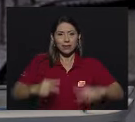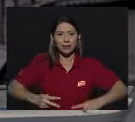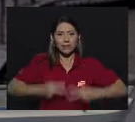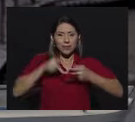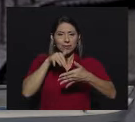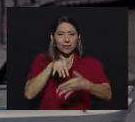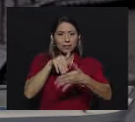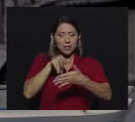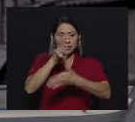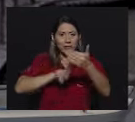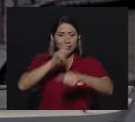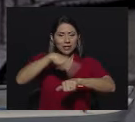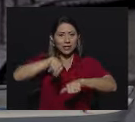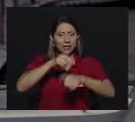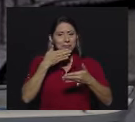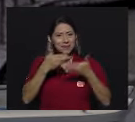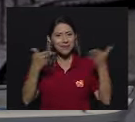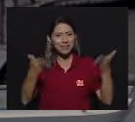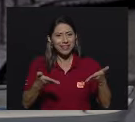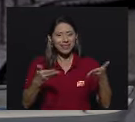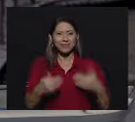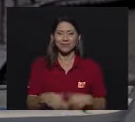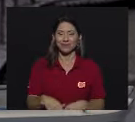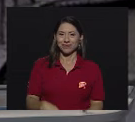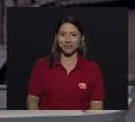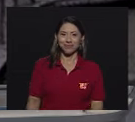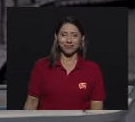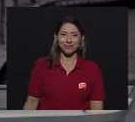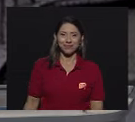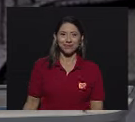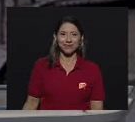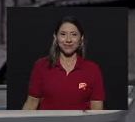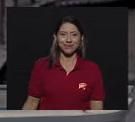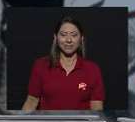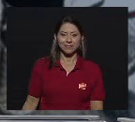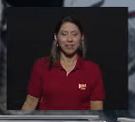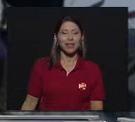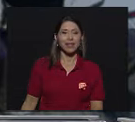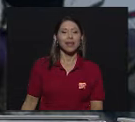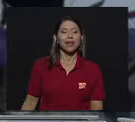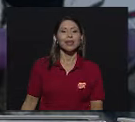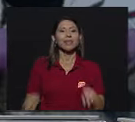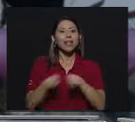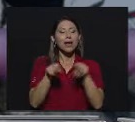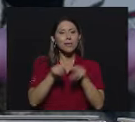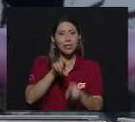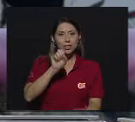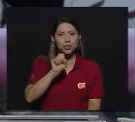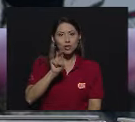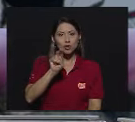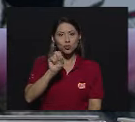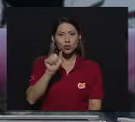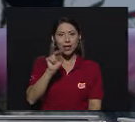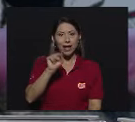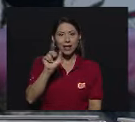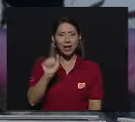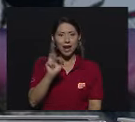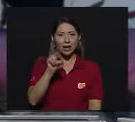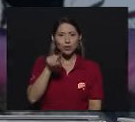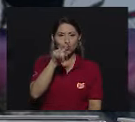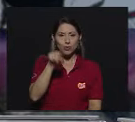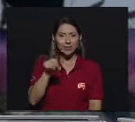Vida Estudiantil de la Universidad Nacional. Bienvenida a Una Mirada, Ana María. También está con nosotros Susana Ruiz